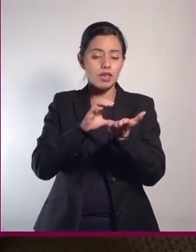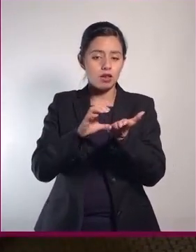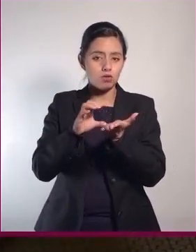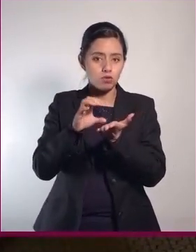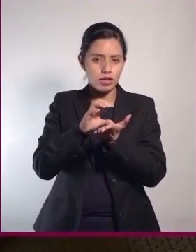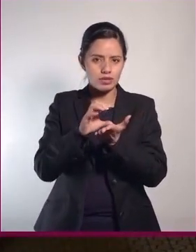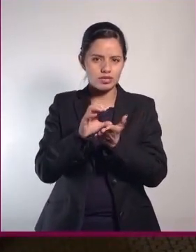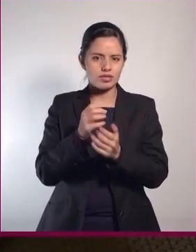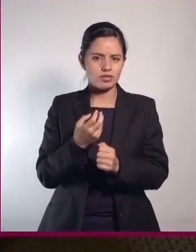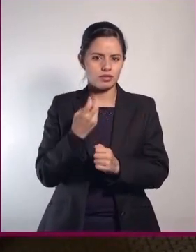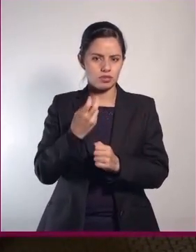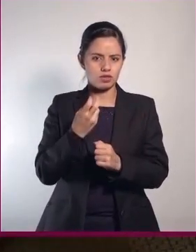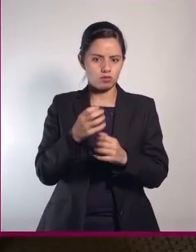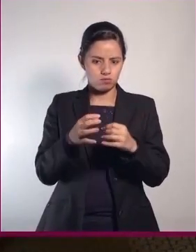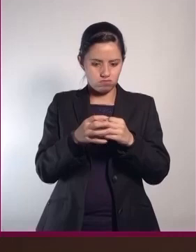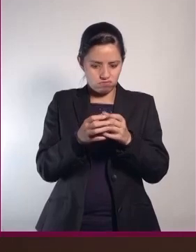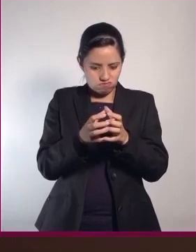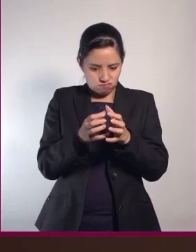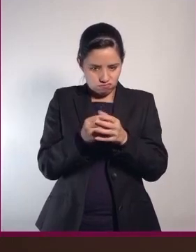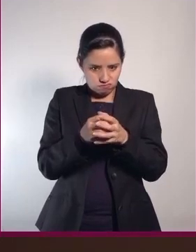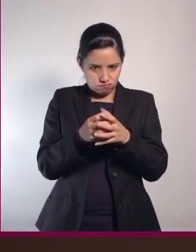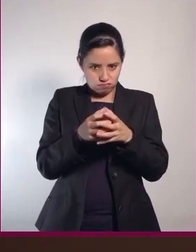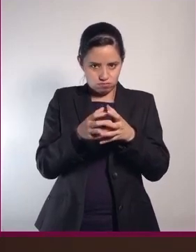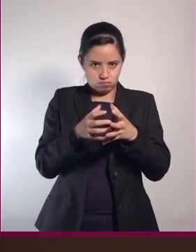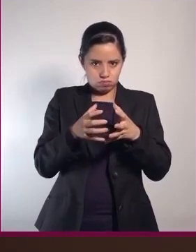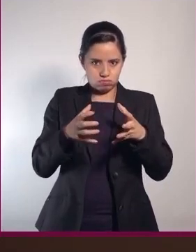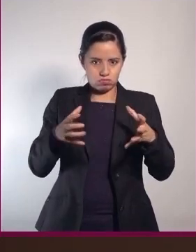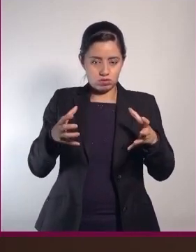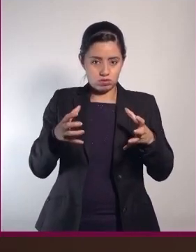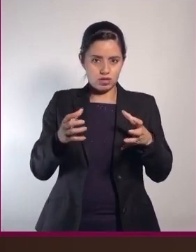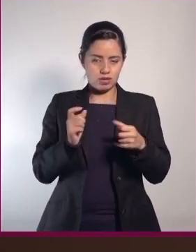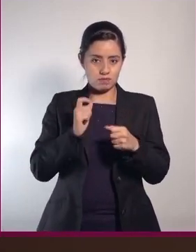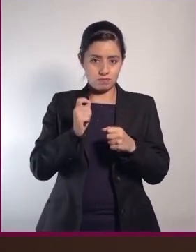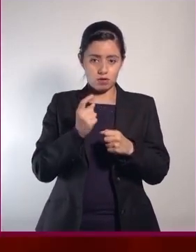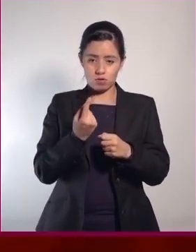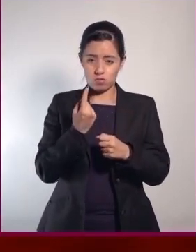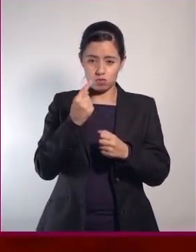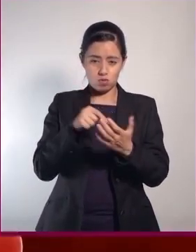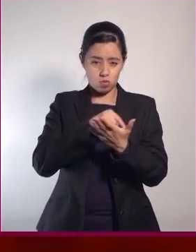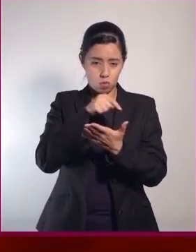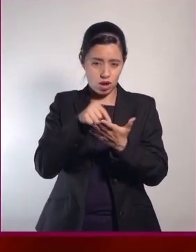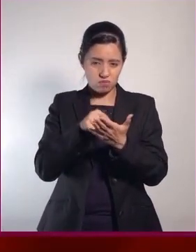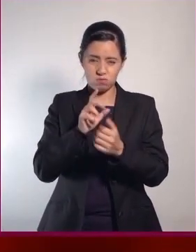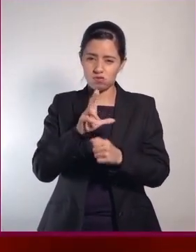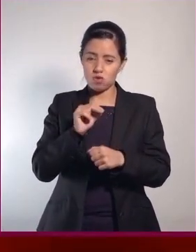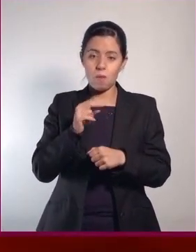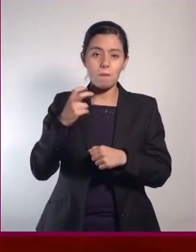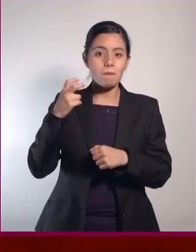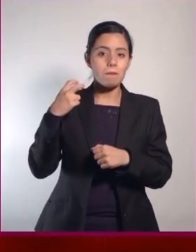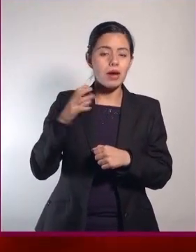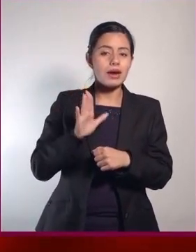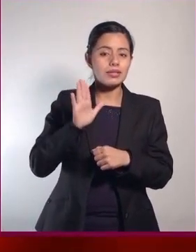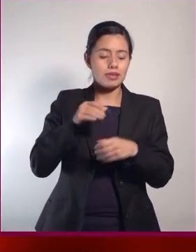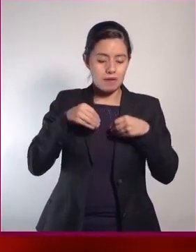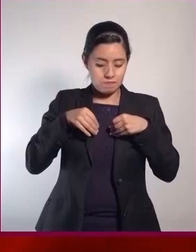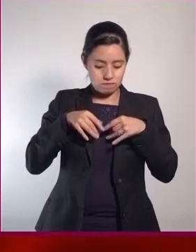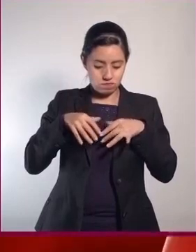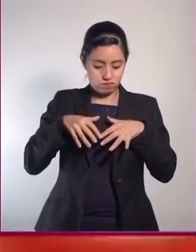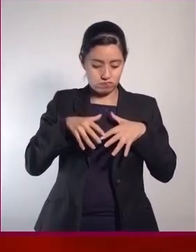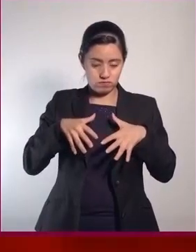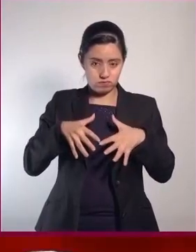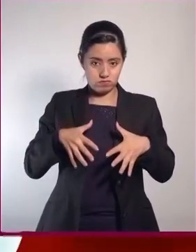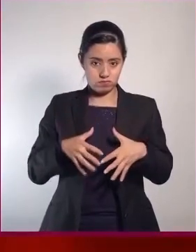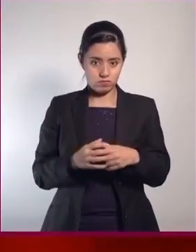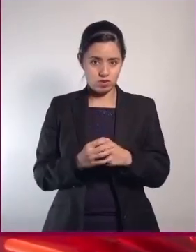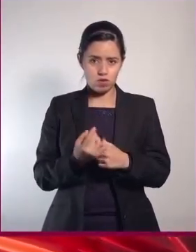al perder estos controles de crecimiento, ya no solo se mantienen en el tejido, van a viajar, se van a salir del tejido donde